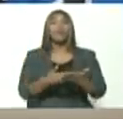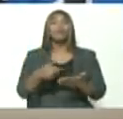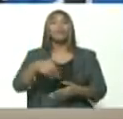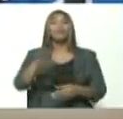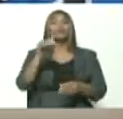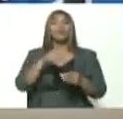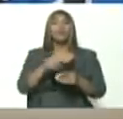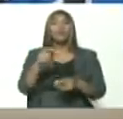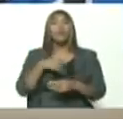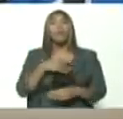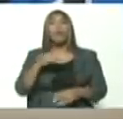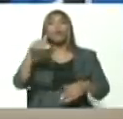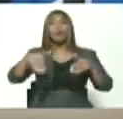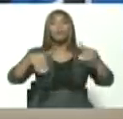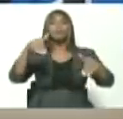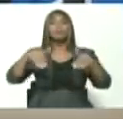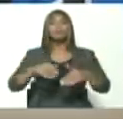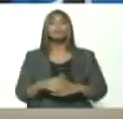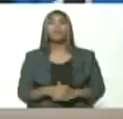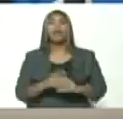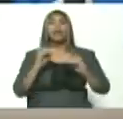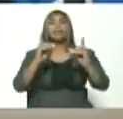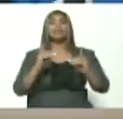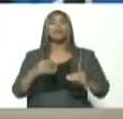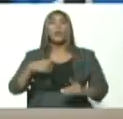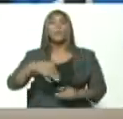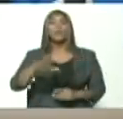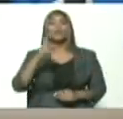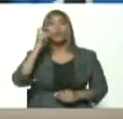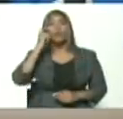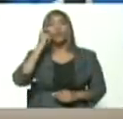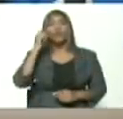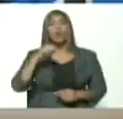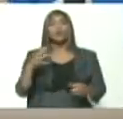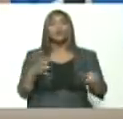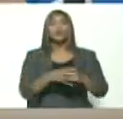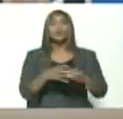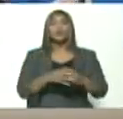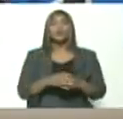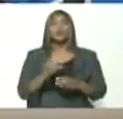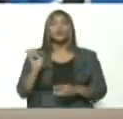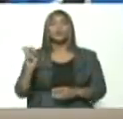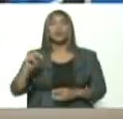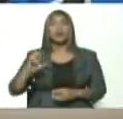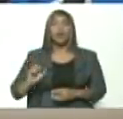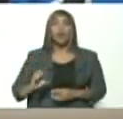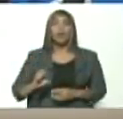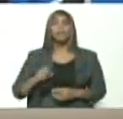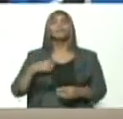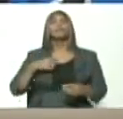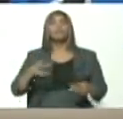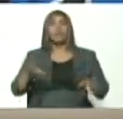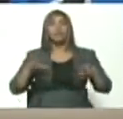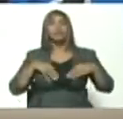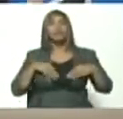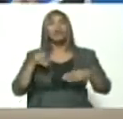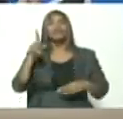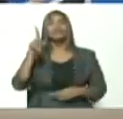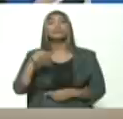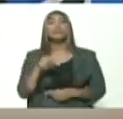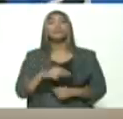elecciones, decisiones que en los próximos días este Consejo estará tomando y, por